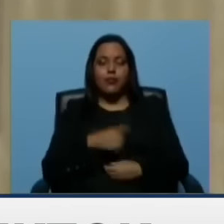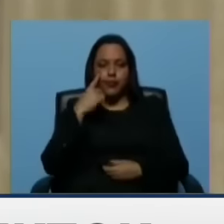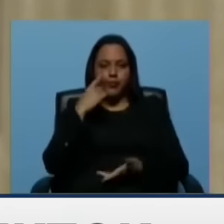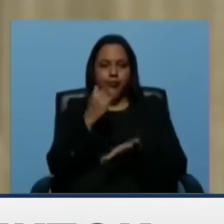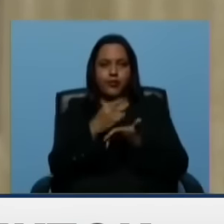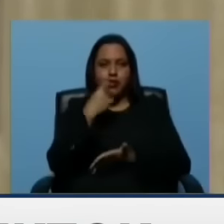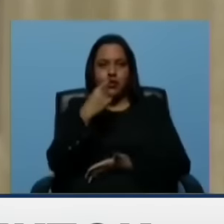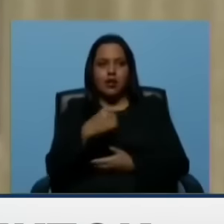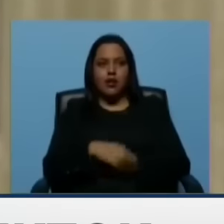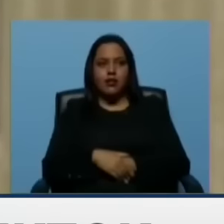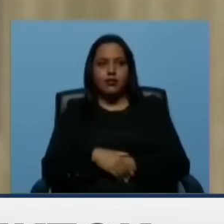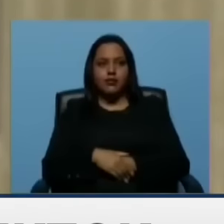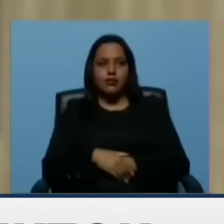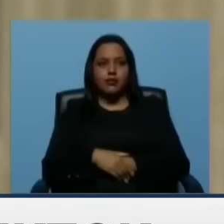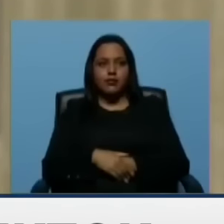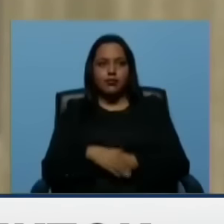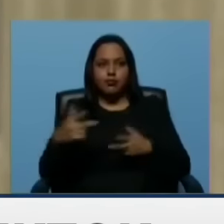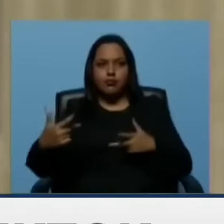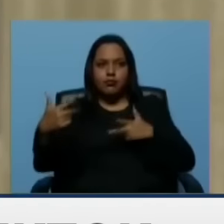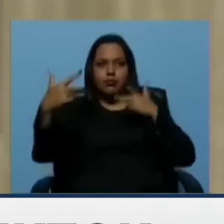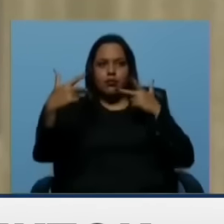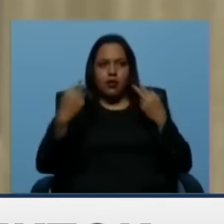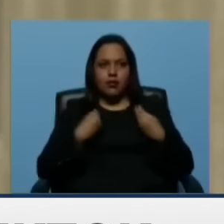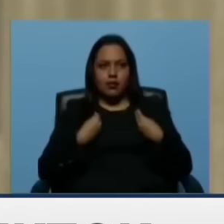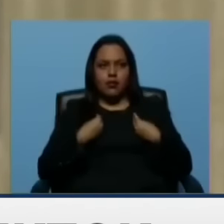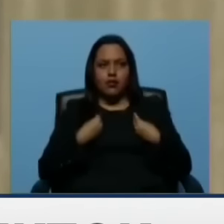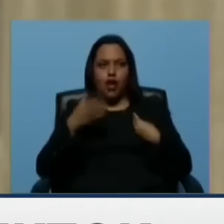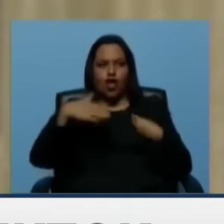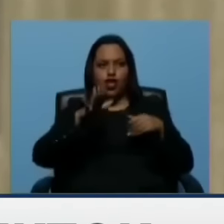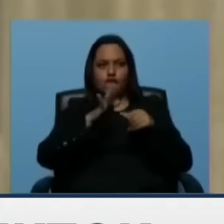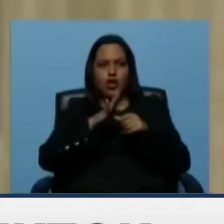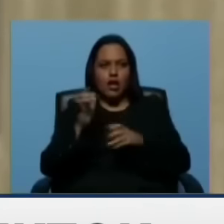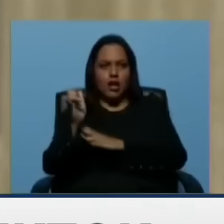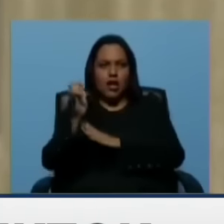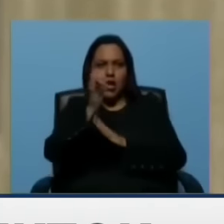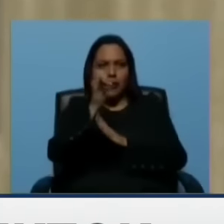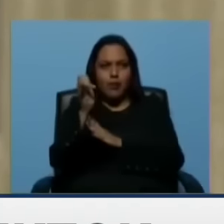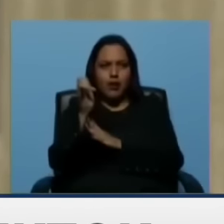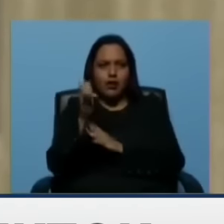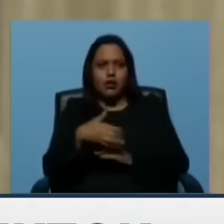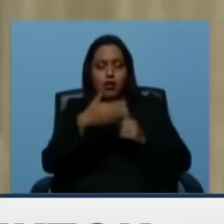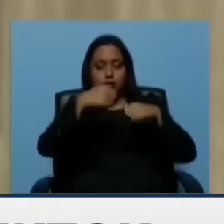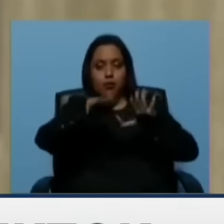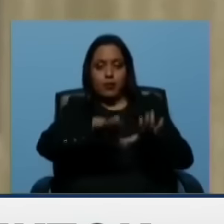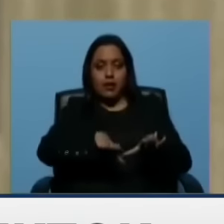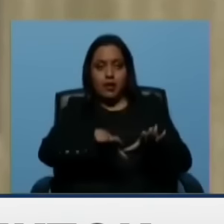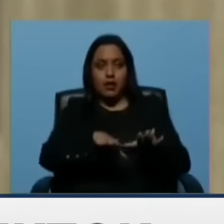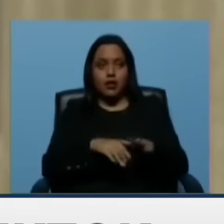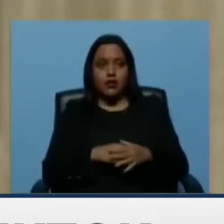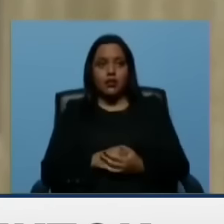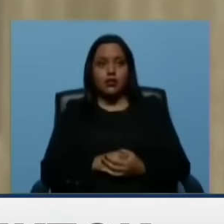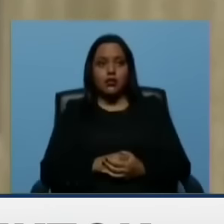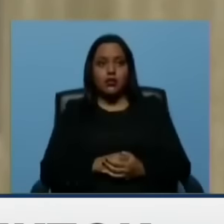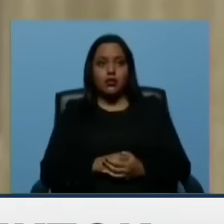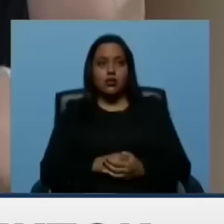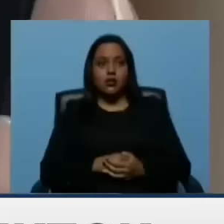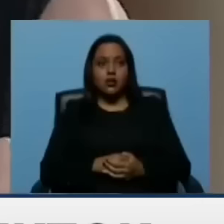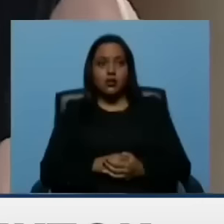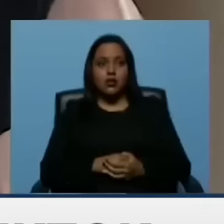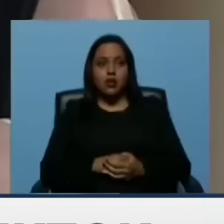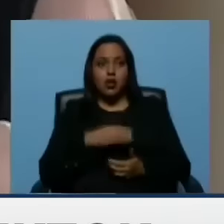suspendido. De hecho, reclamó que no va a tener la posibilidad de transmitir a través de TikTok hasta el 19 de agosto, una denuncia que se